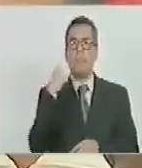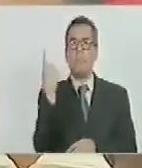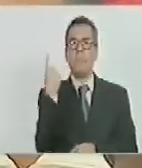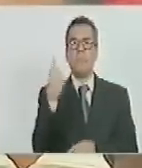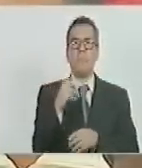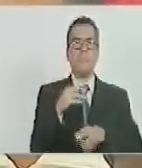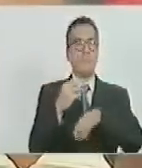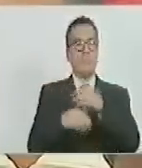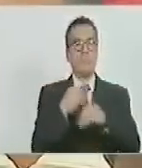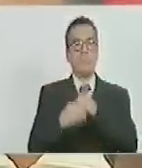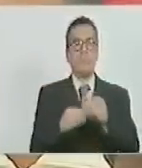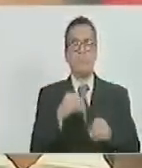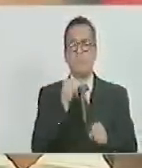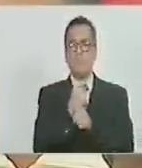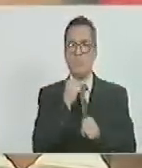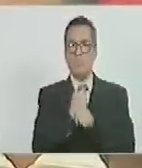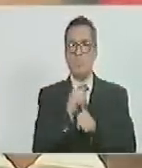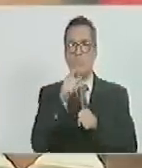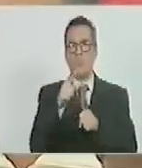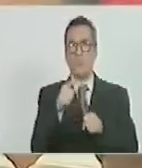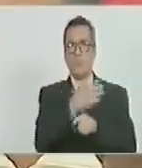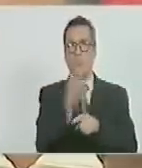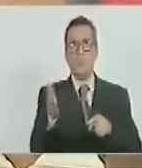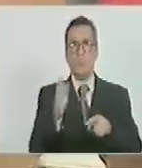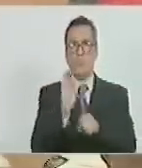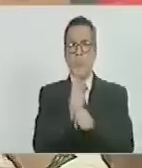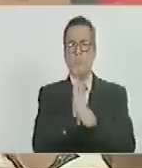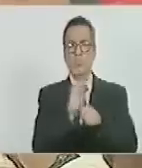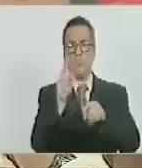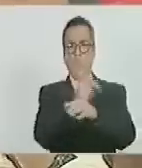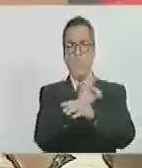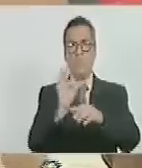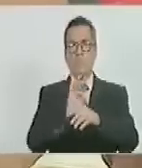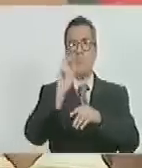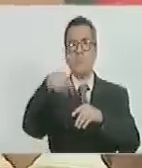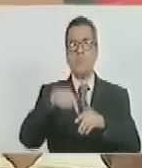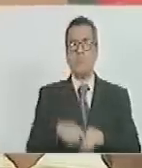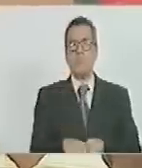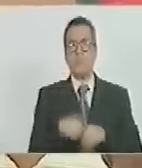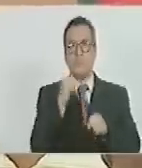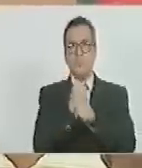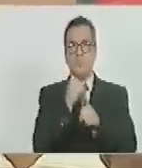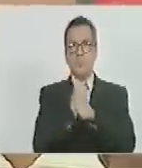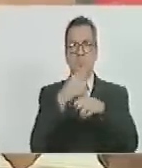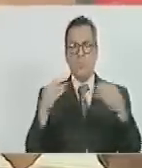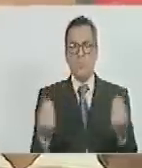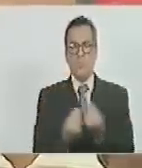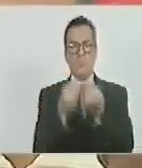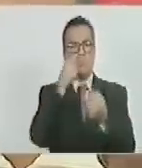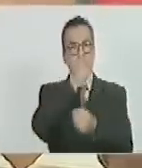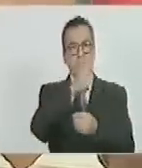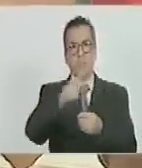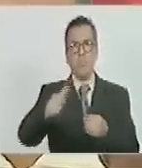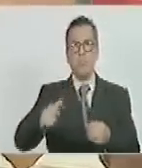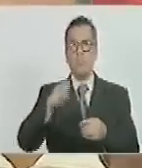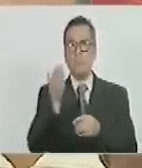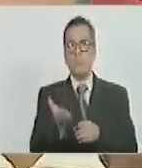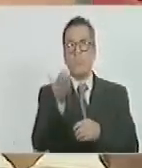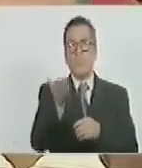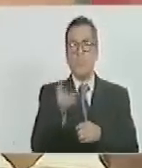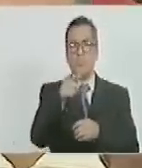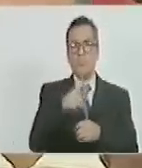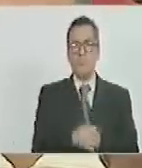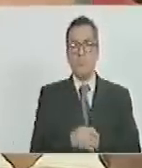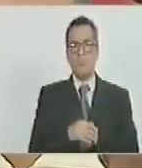solamente cumpliendo roles de custodia, roles de la frontera, sino también roles junto al pueblo, por parte